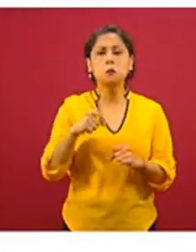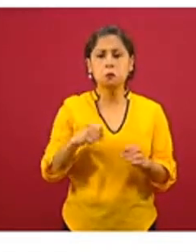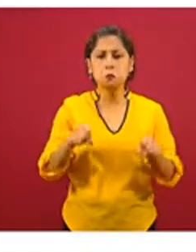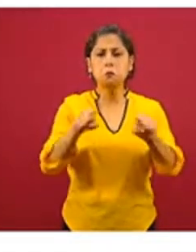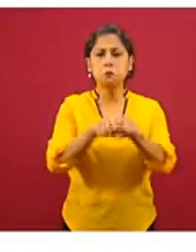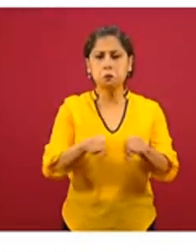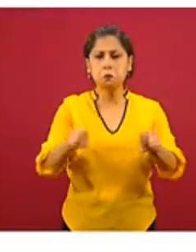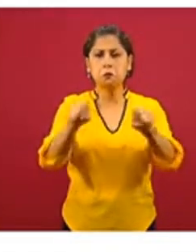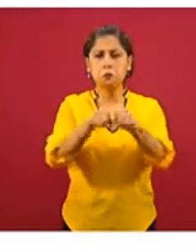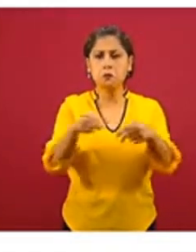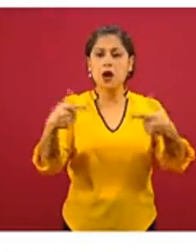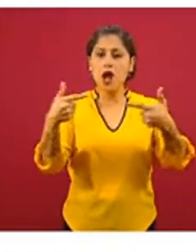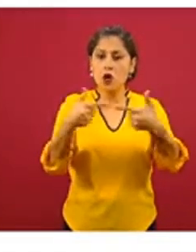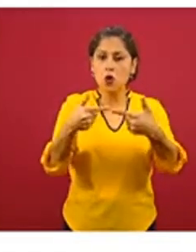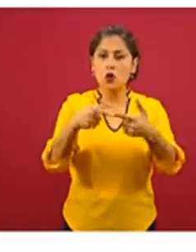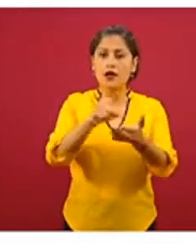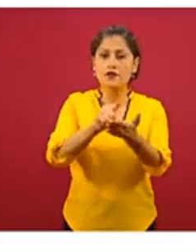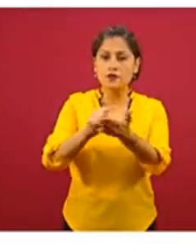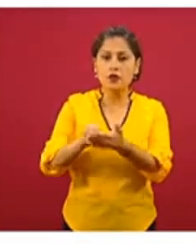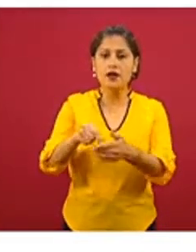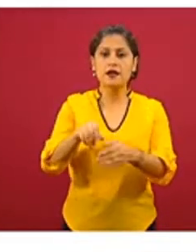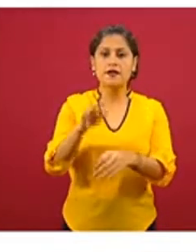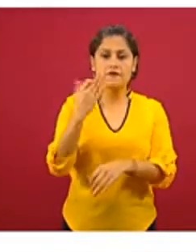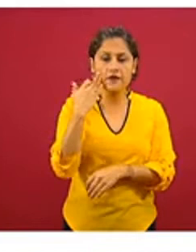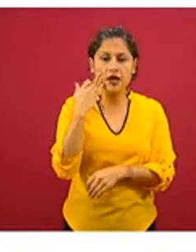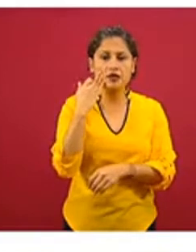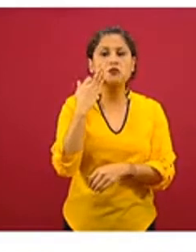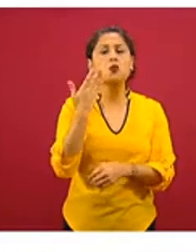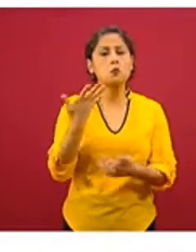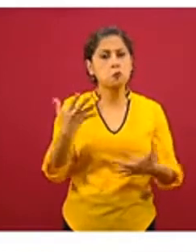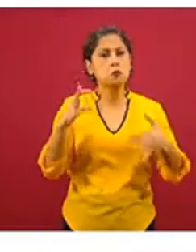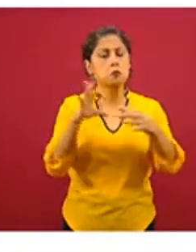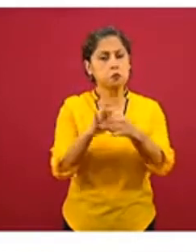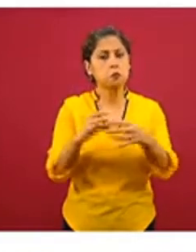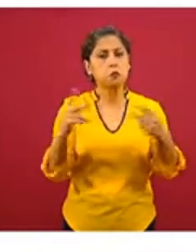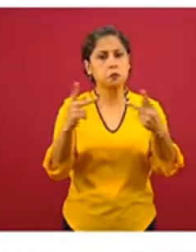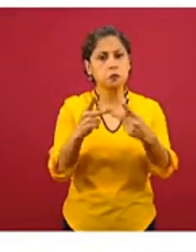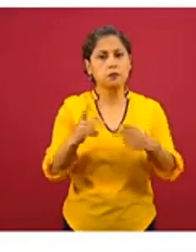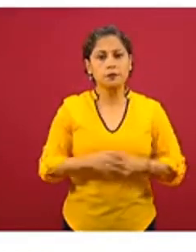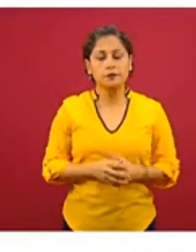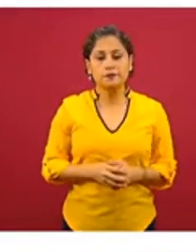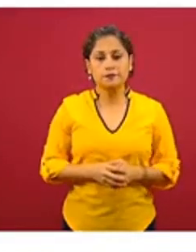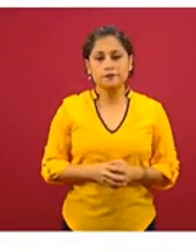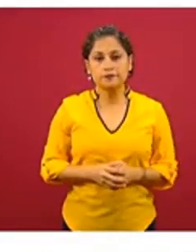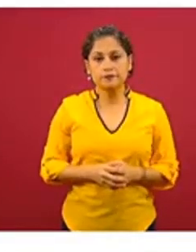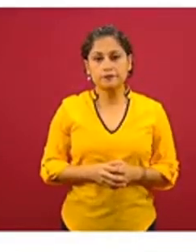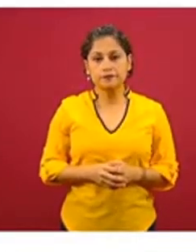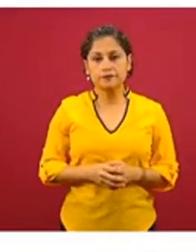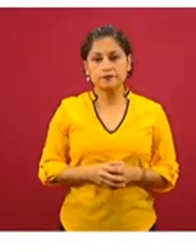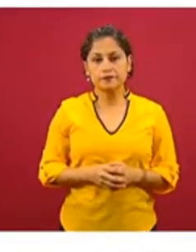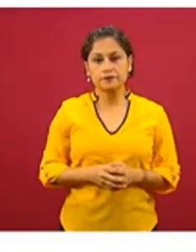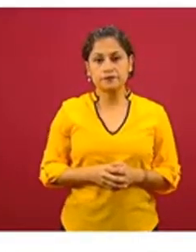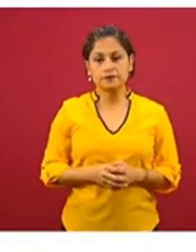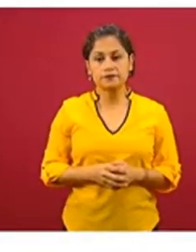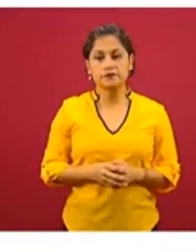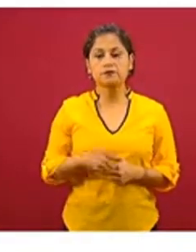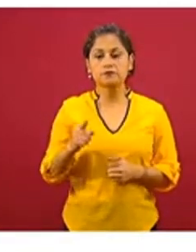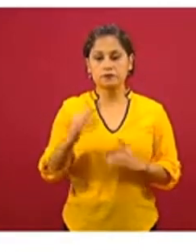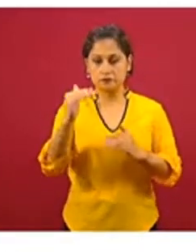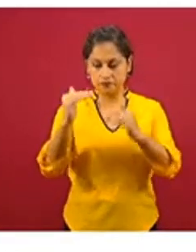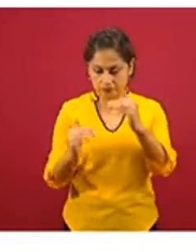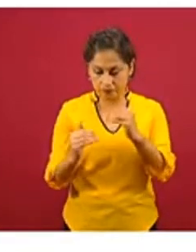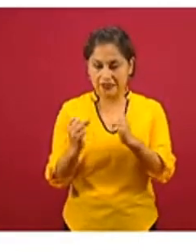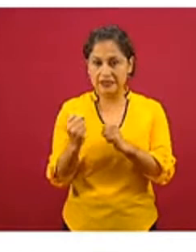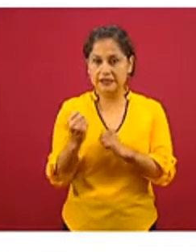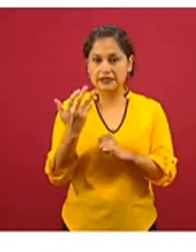3 plataformas, un poco por arriba de la meta que quisiéramos al menos llegar, que es menos del